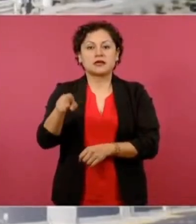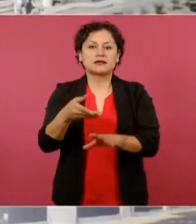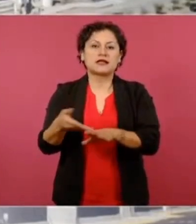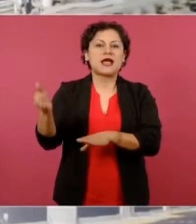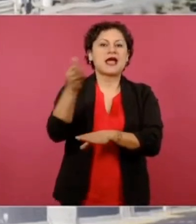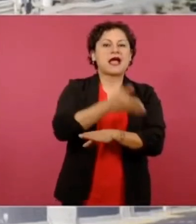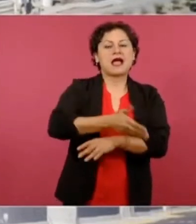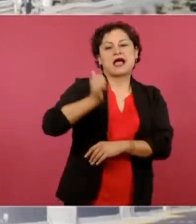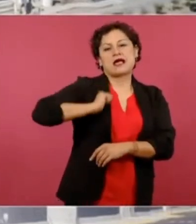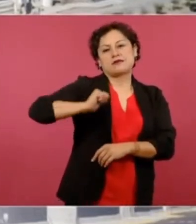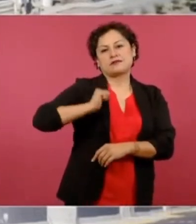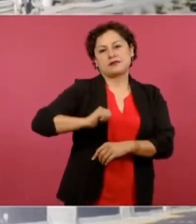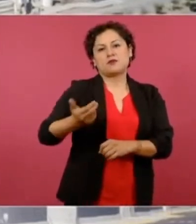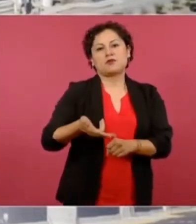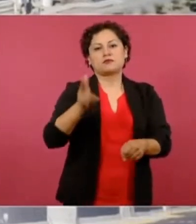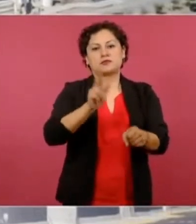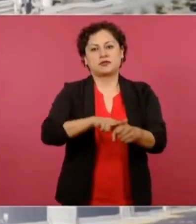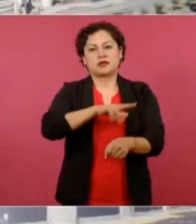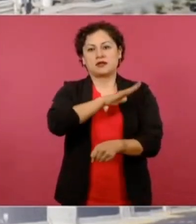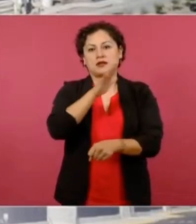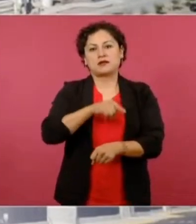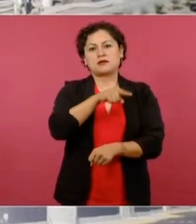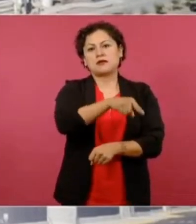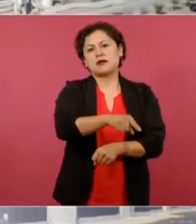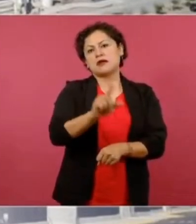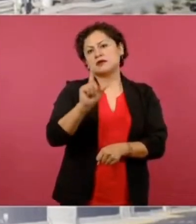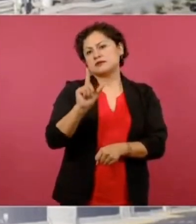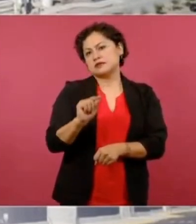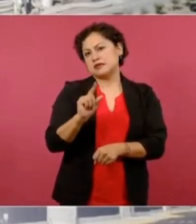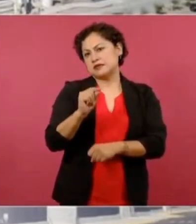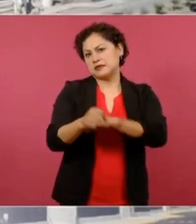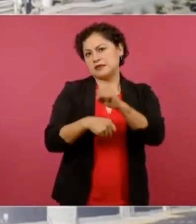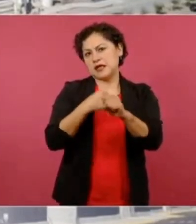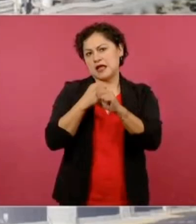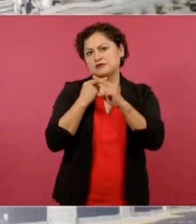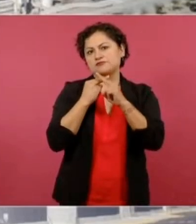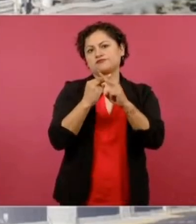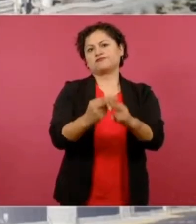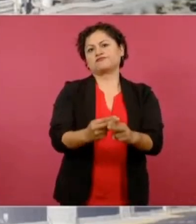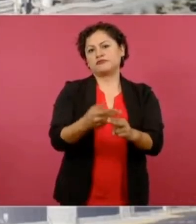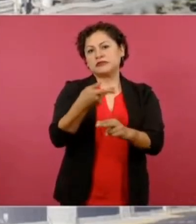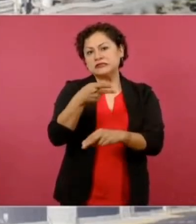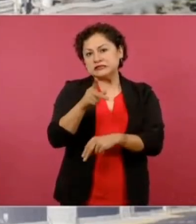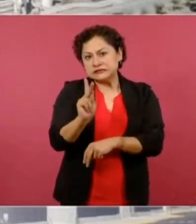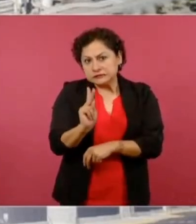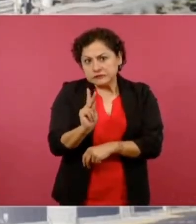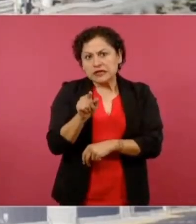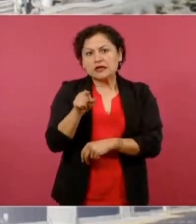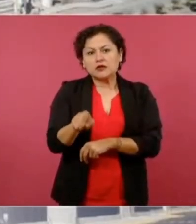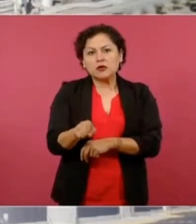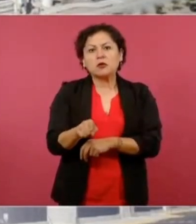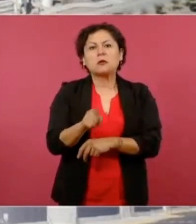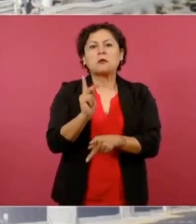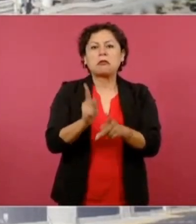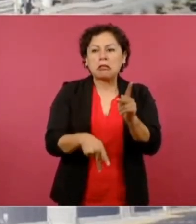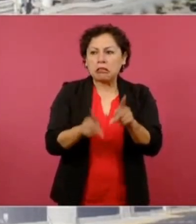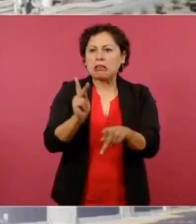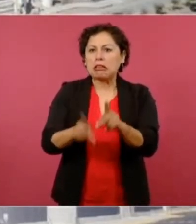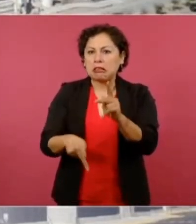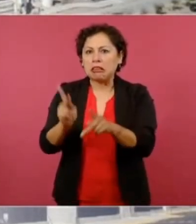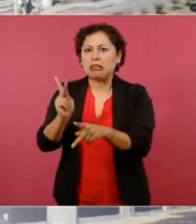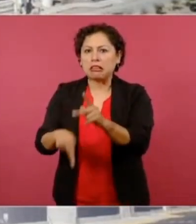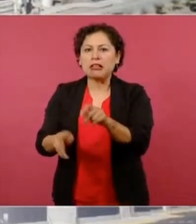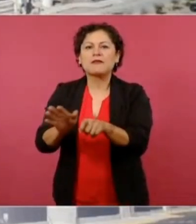General, que dio servicio durante más de 70 años, pero que no se había logrado su conclusión, sobre todo por temas